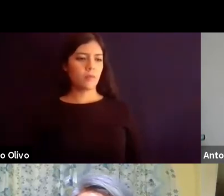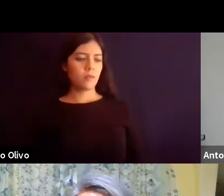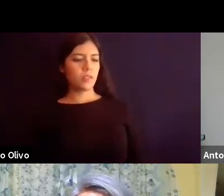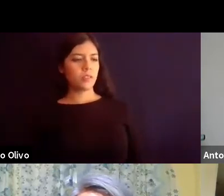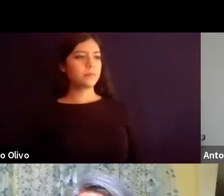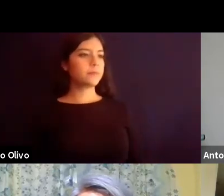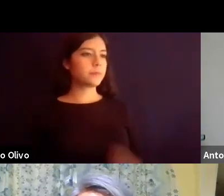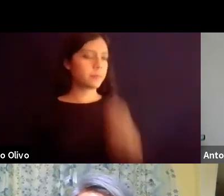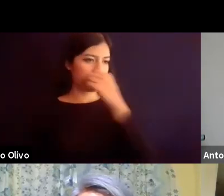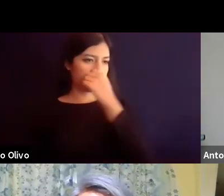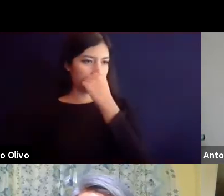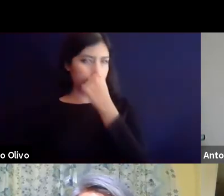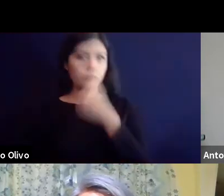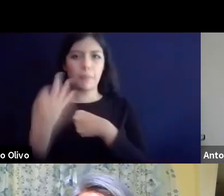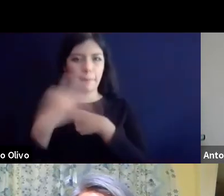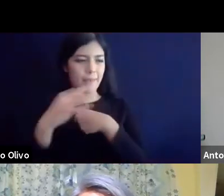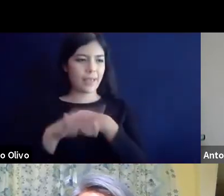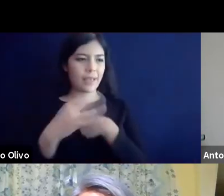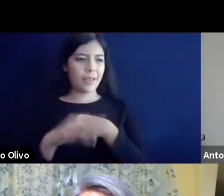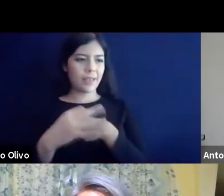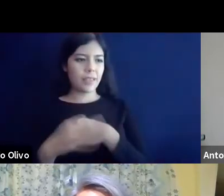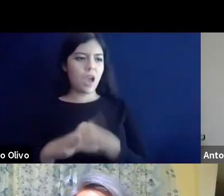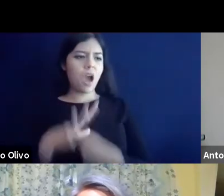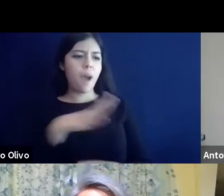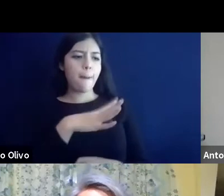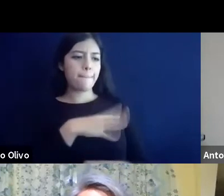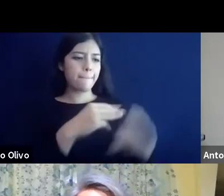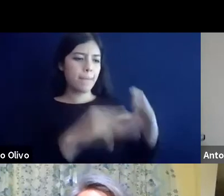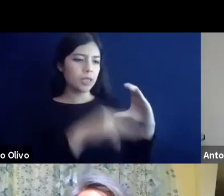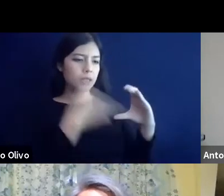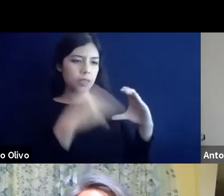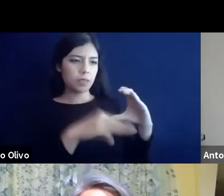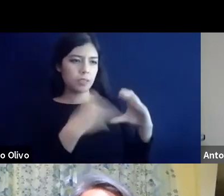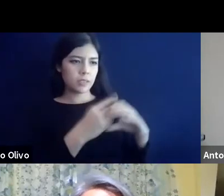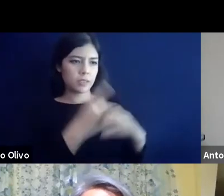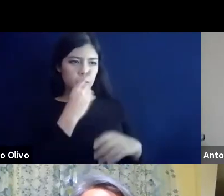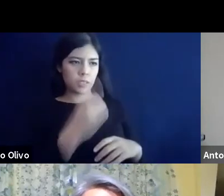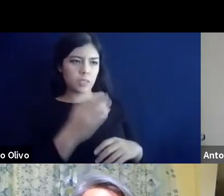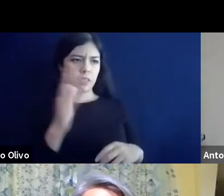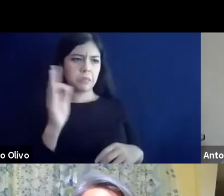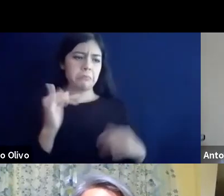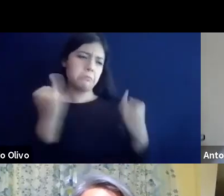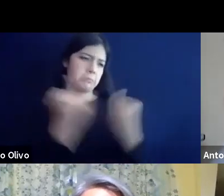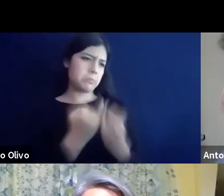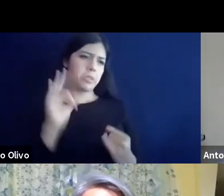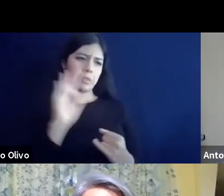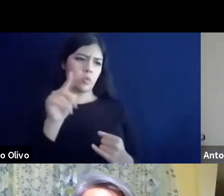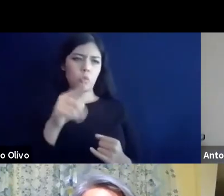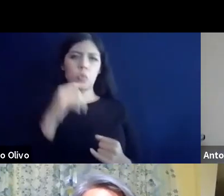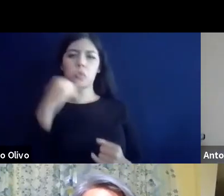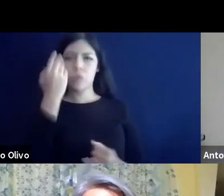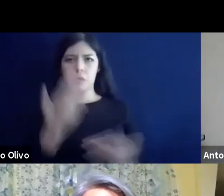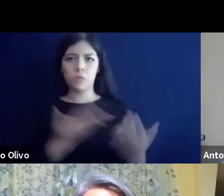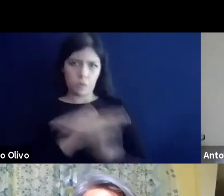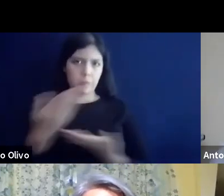Bueno, mientras lo abren, tenemos un mensaje en el chat de Juan Gabriel. Igual, Juan Gabriel, si lo quieres comentar, puedes abrir el